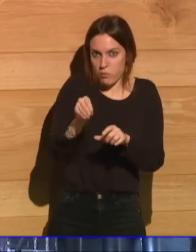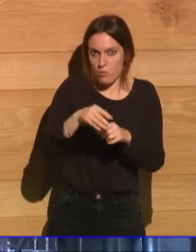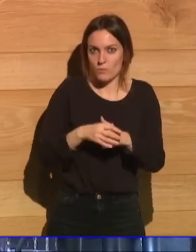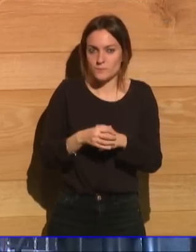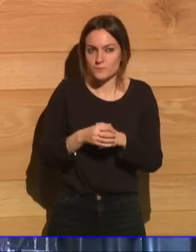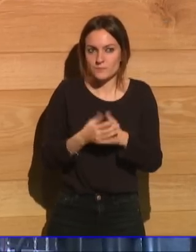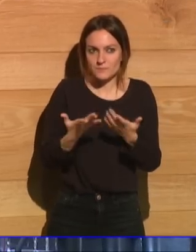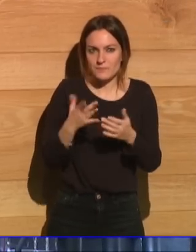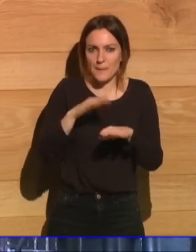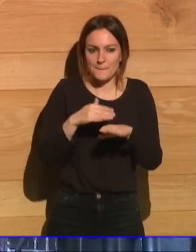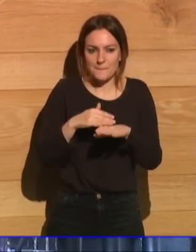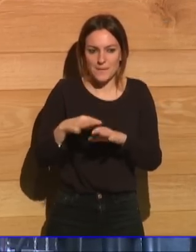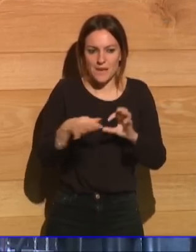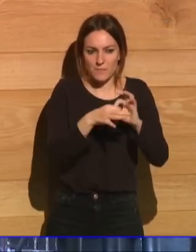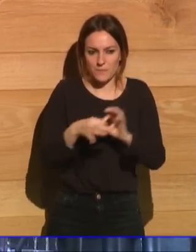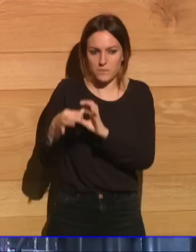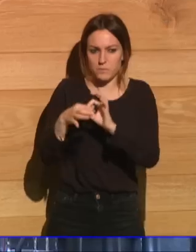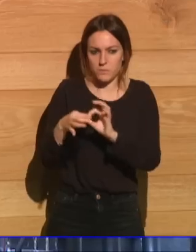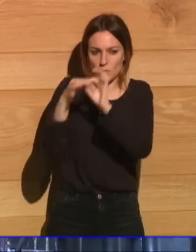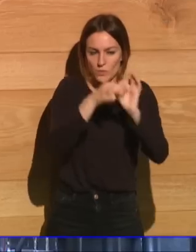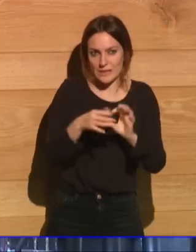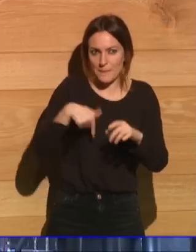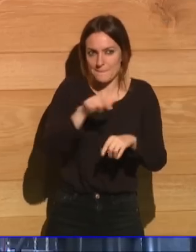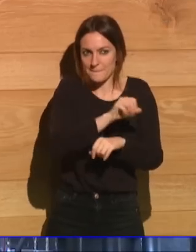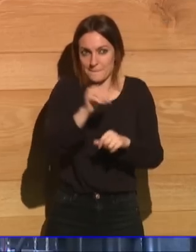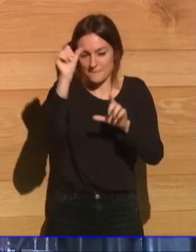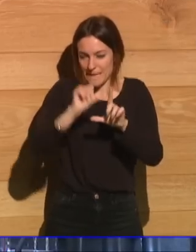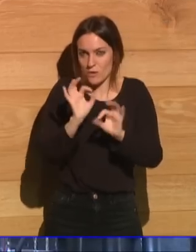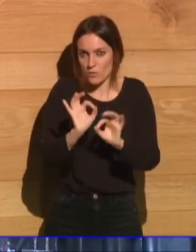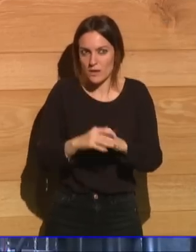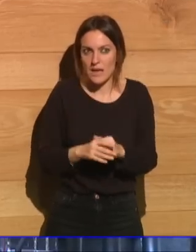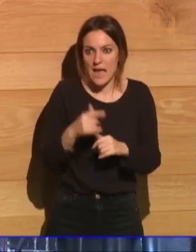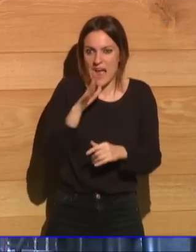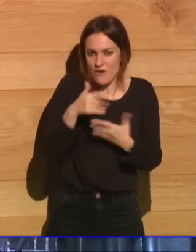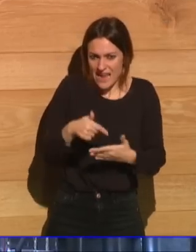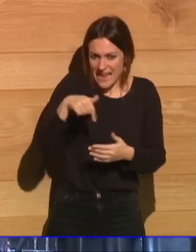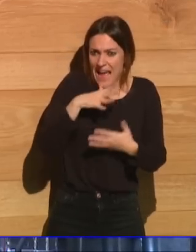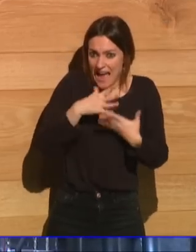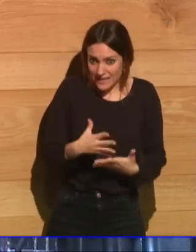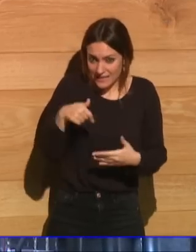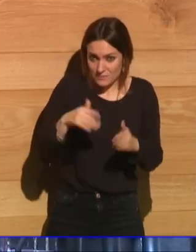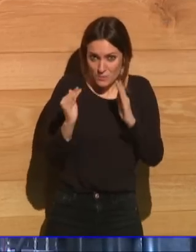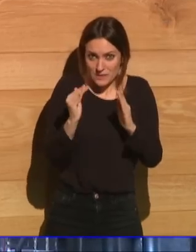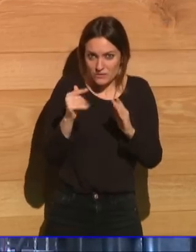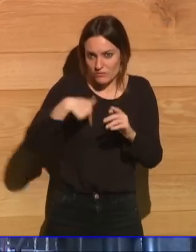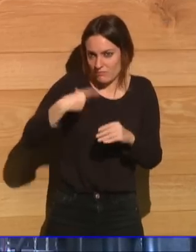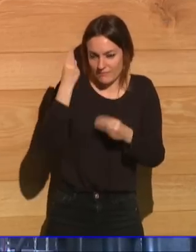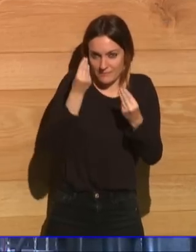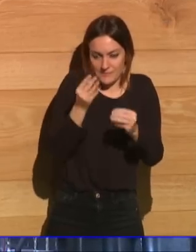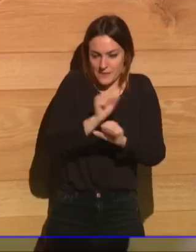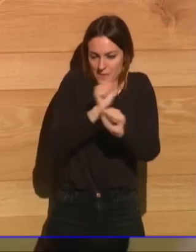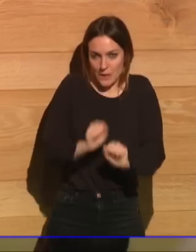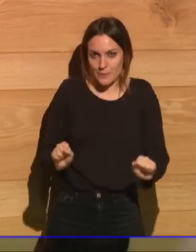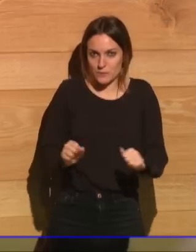verosimilitud a lo que estaba sucediendo allí. Cosa que hoy en día sería, creo que impensable, ¿no? Ante cualquier proyecto de una magnitud. Bueno, se